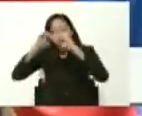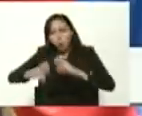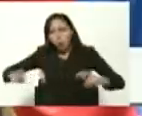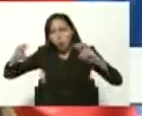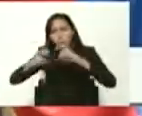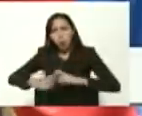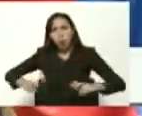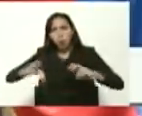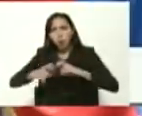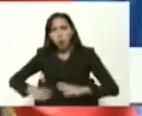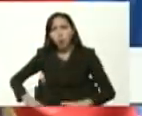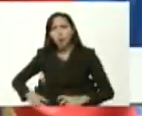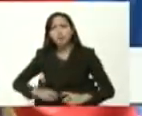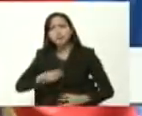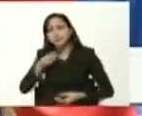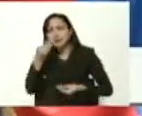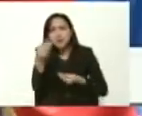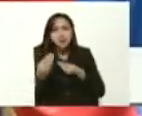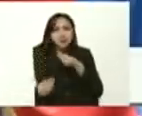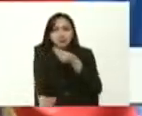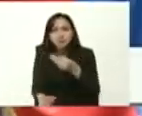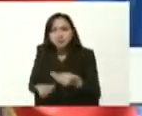instruido por